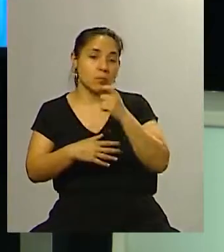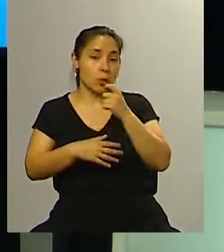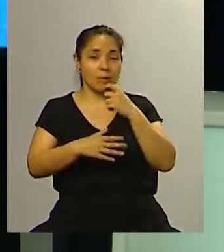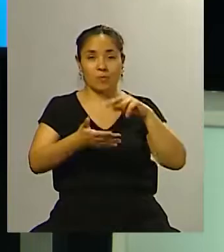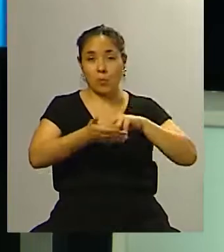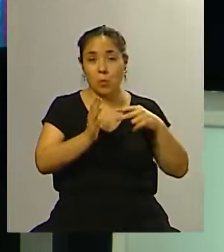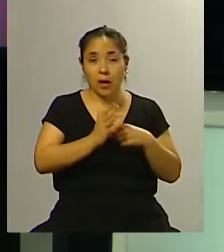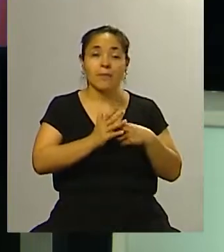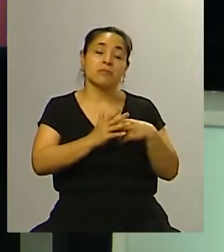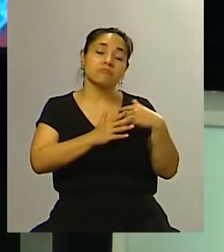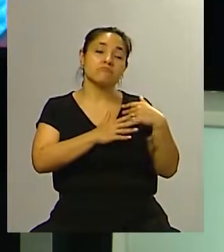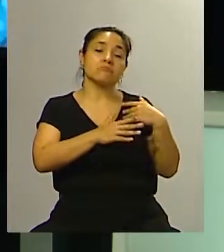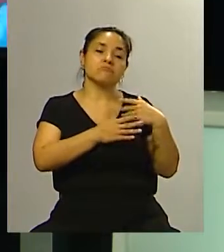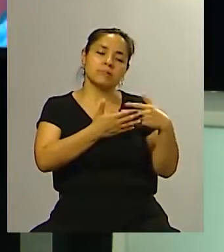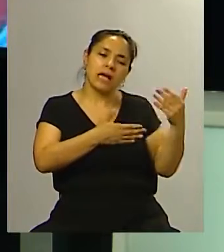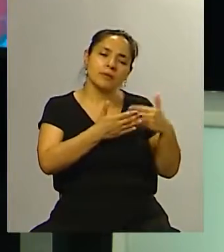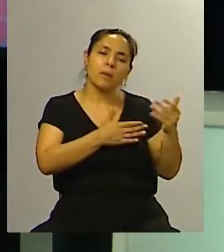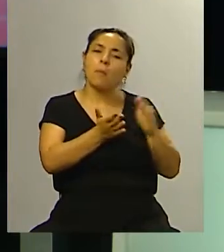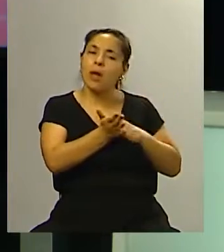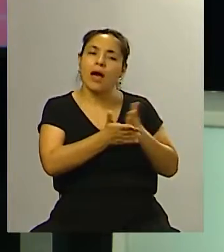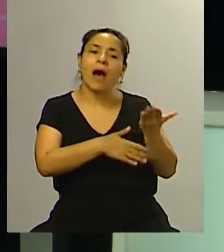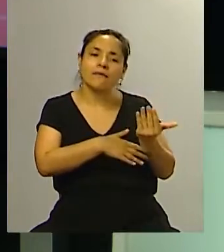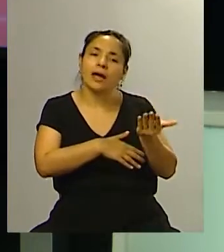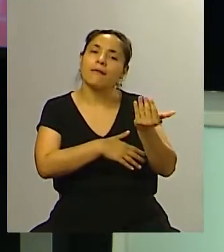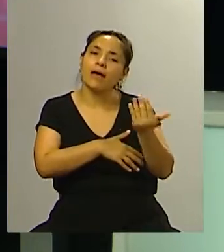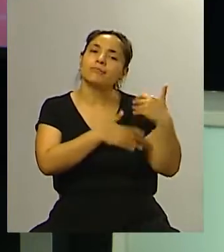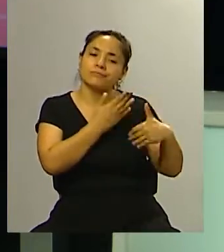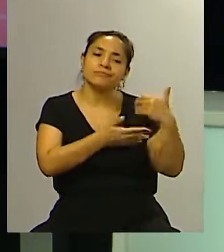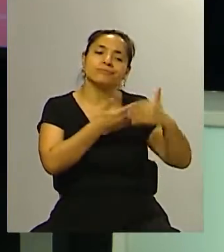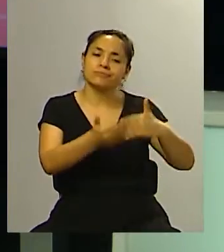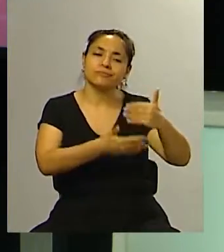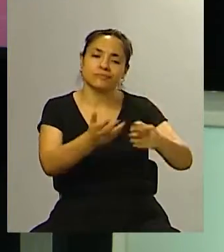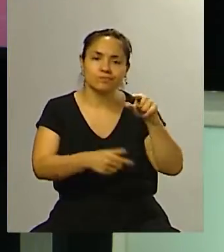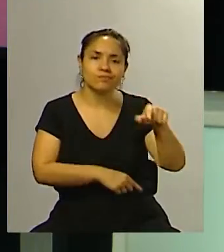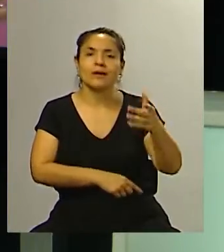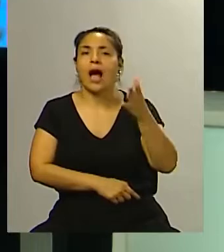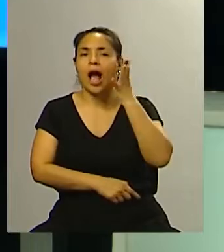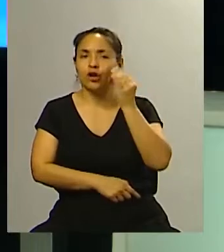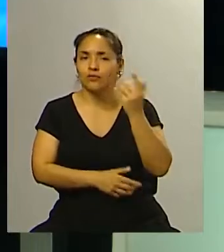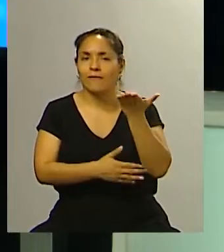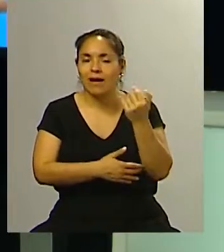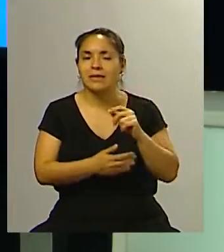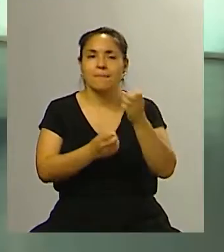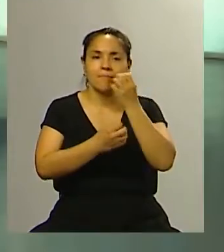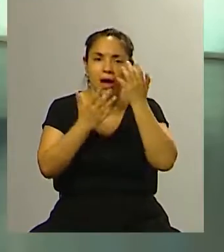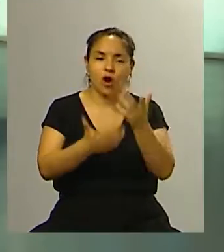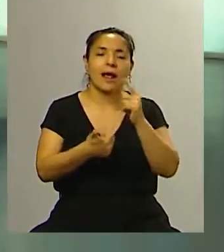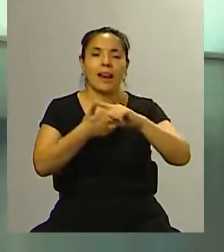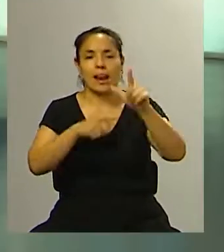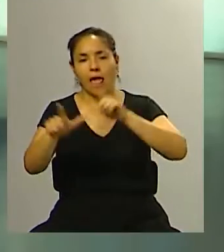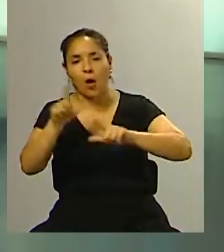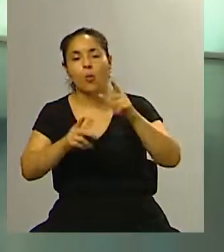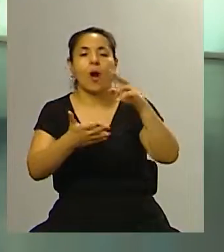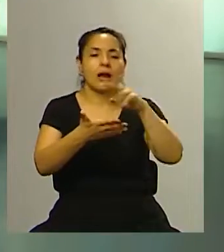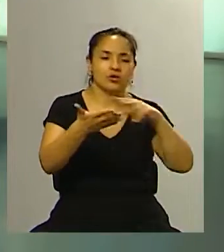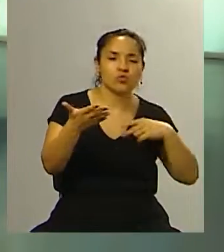de ir evaluando constantemente, saber cuáles son esas señales que te indican que tenés que mejorar, ya sea en lengua, en lectura,